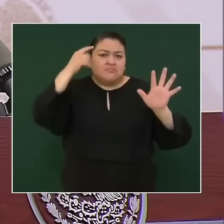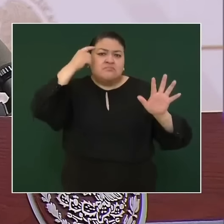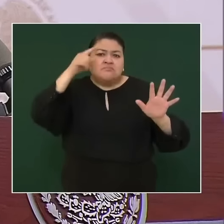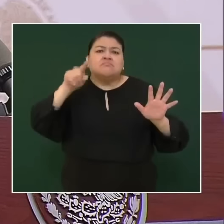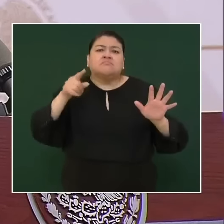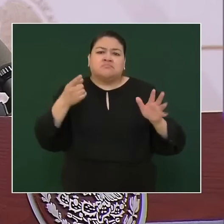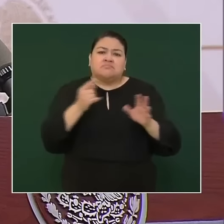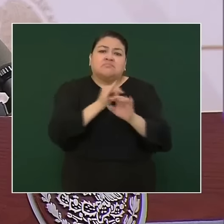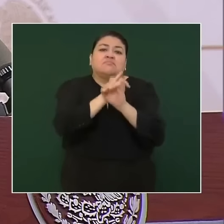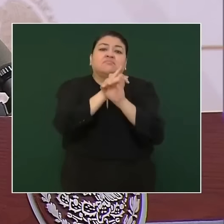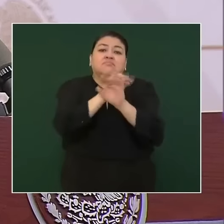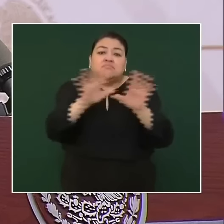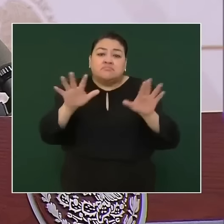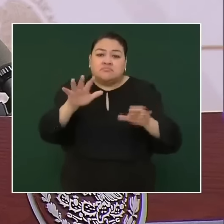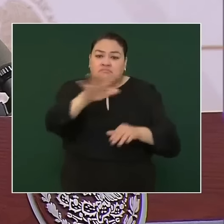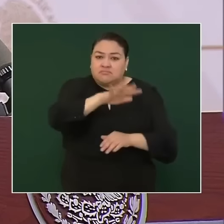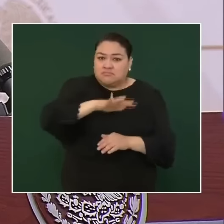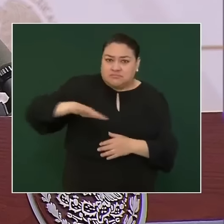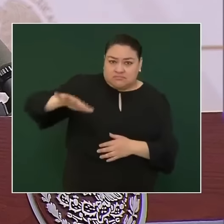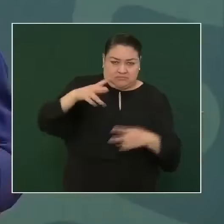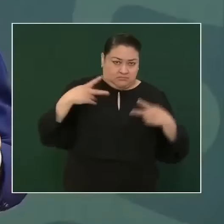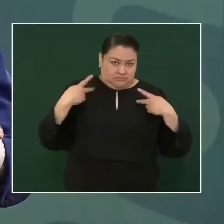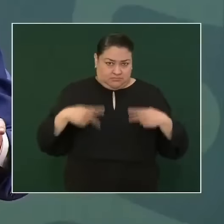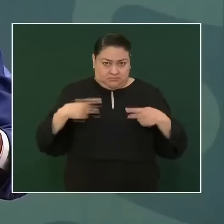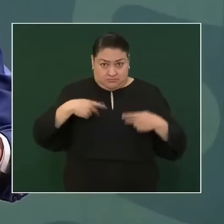informar a los mexicanos y